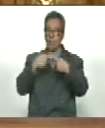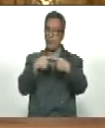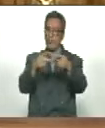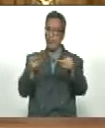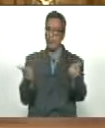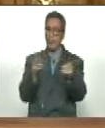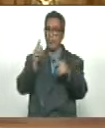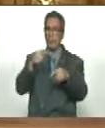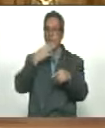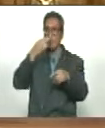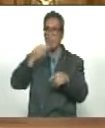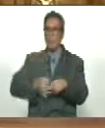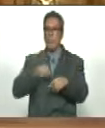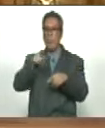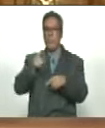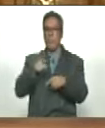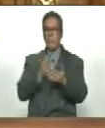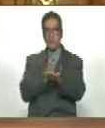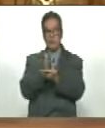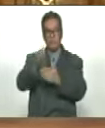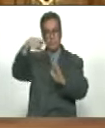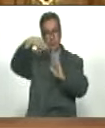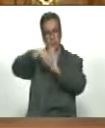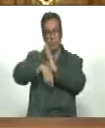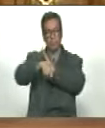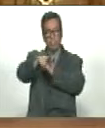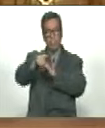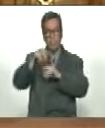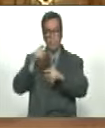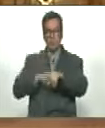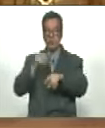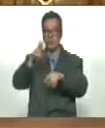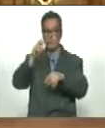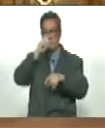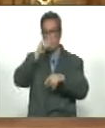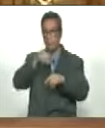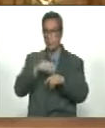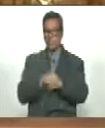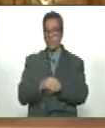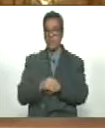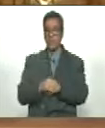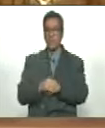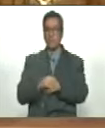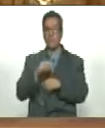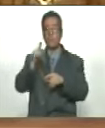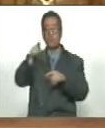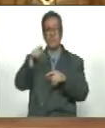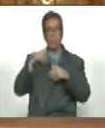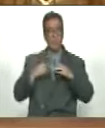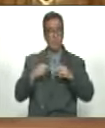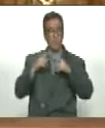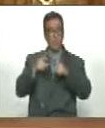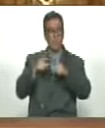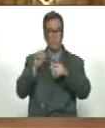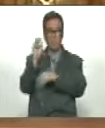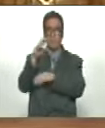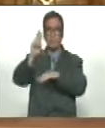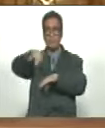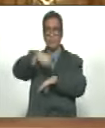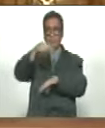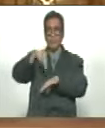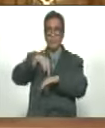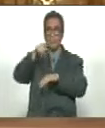públicos, y sin duda lo seguirá profundizando en este nuevo periodo. En este sentido, la Asamblea